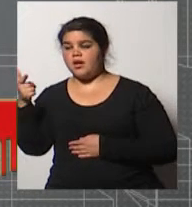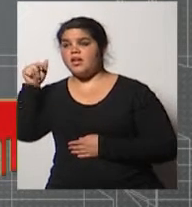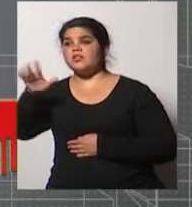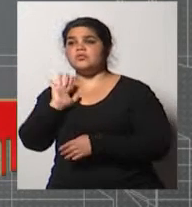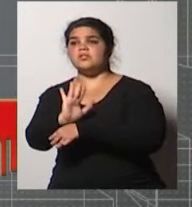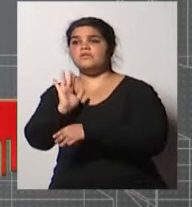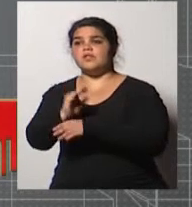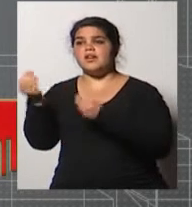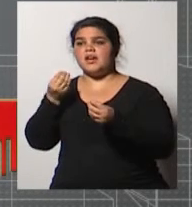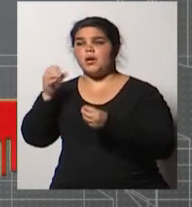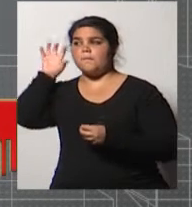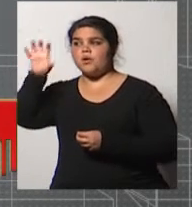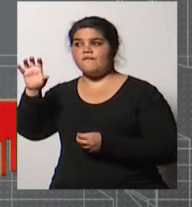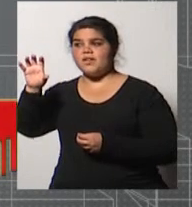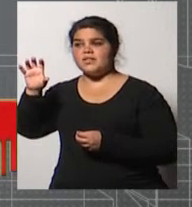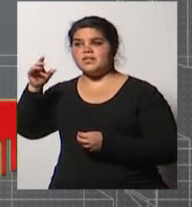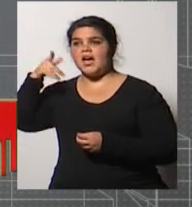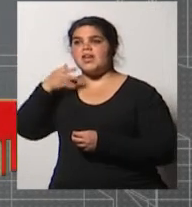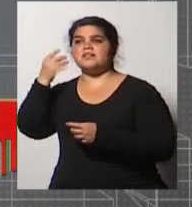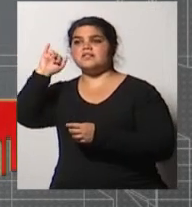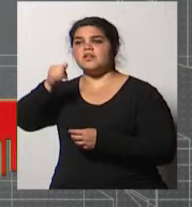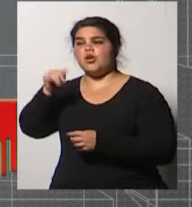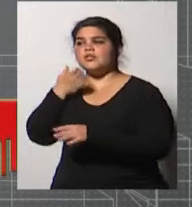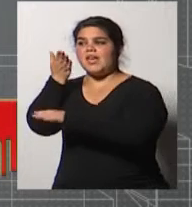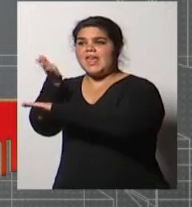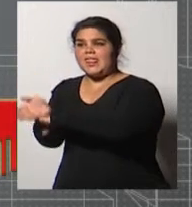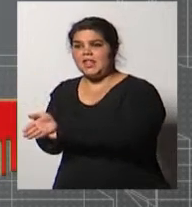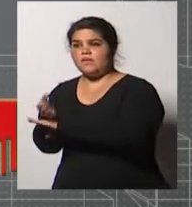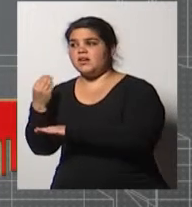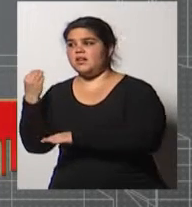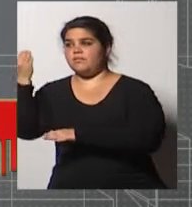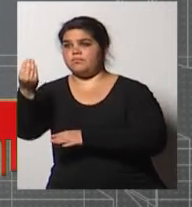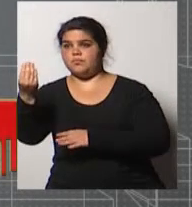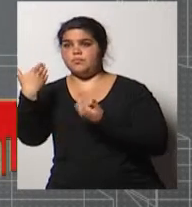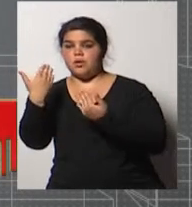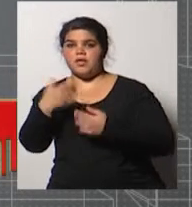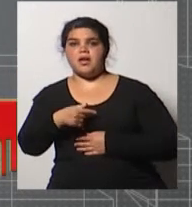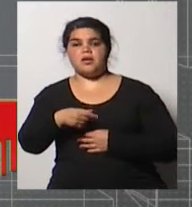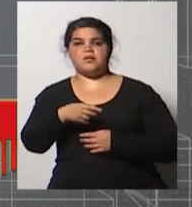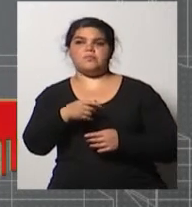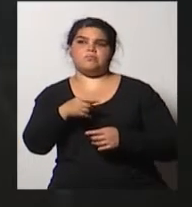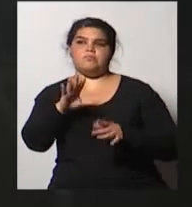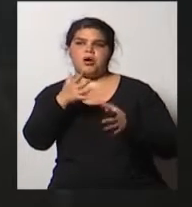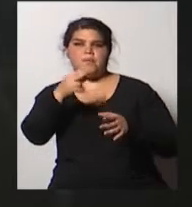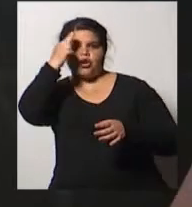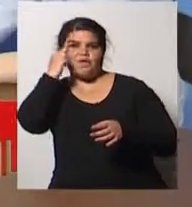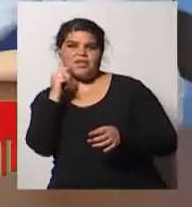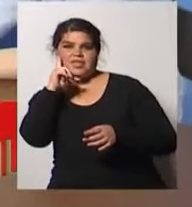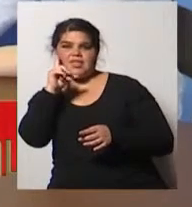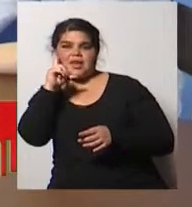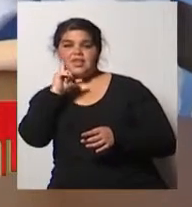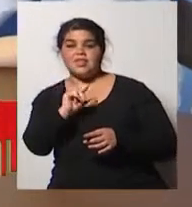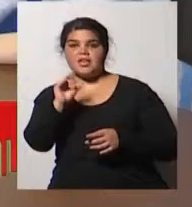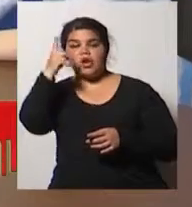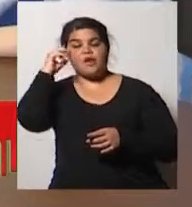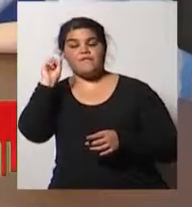ellos entienden que habilitaría la posibilidad de un interventor federal. Son mínimo 90 días para llamar a elecciones y el mandato de